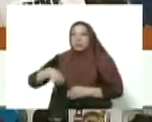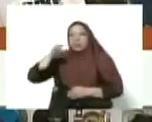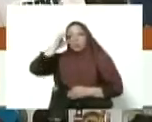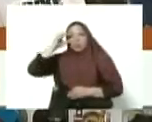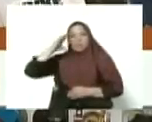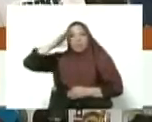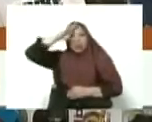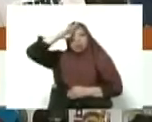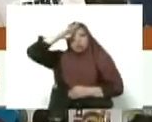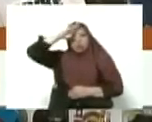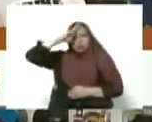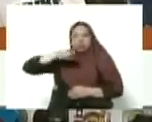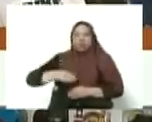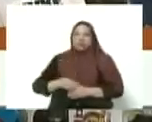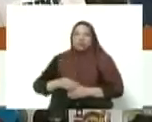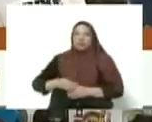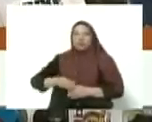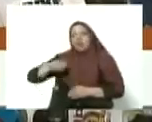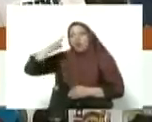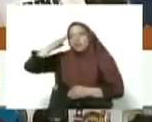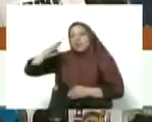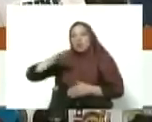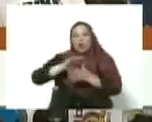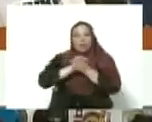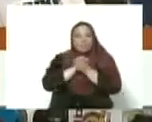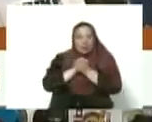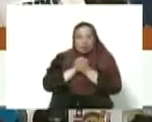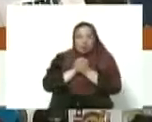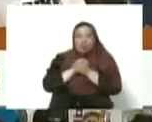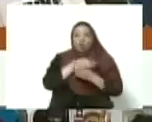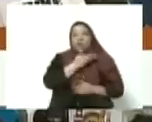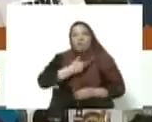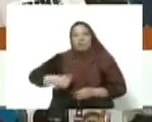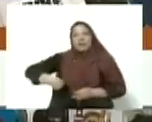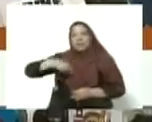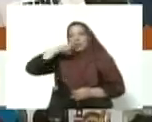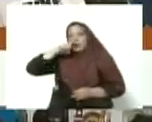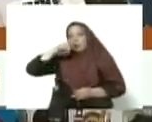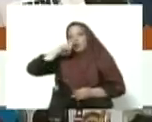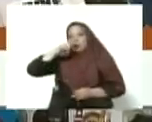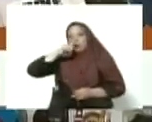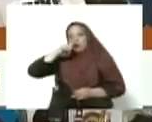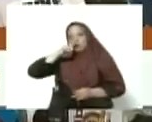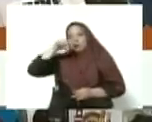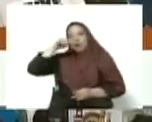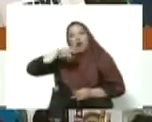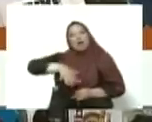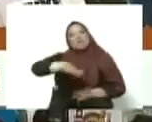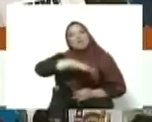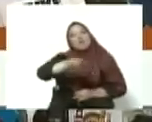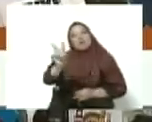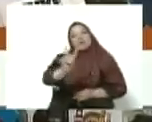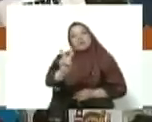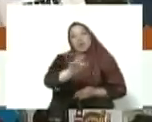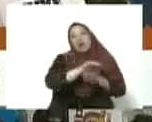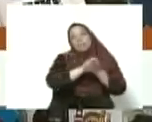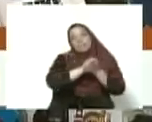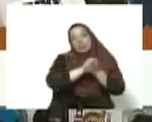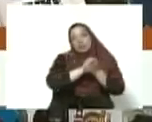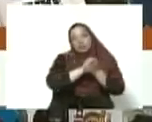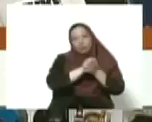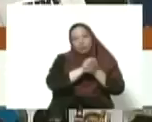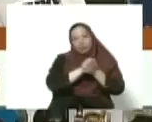quien le manda saludos afectivos a nuestro presidente Nicolás Maduro, al pueblo venezolano. Y aquí